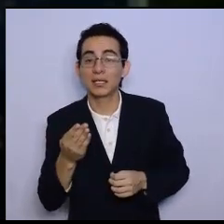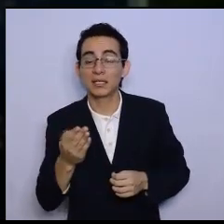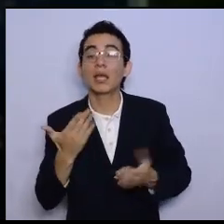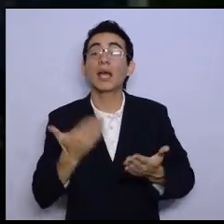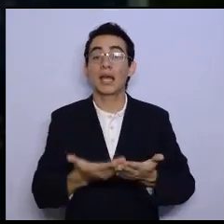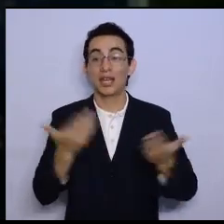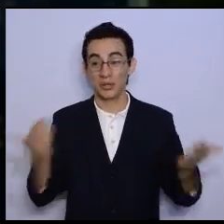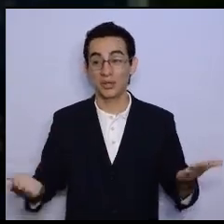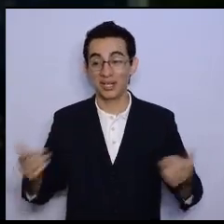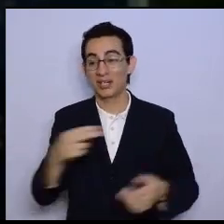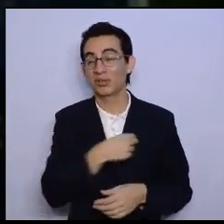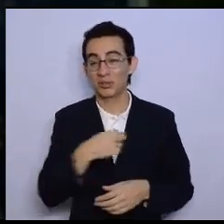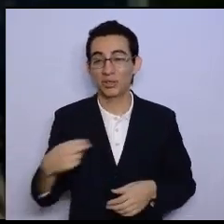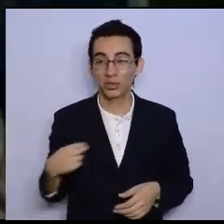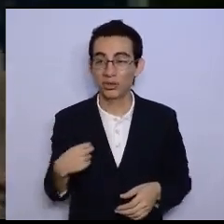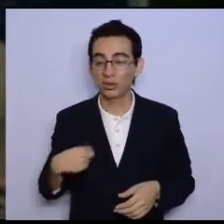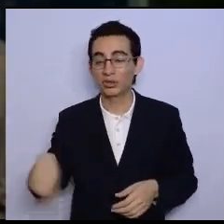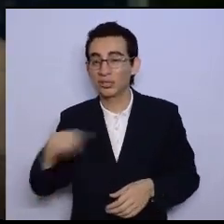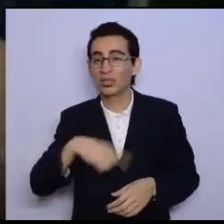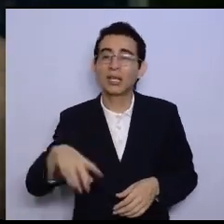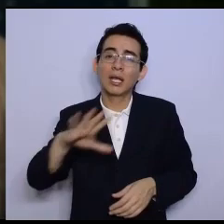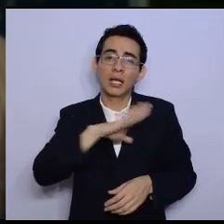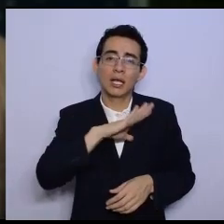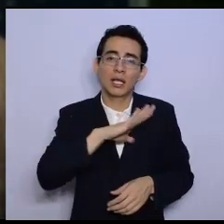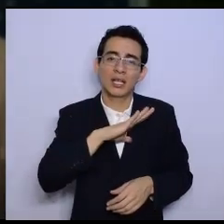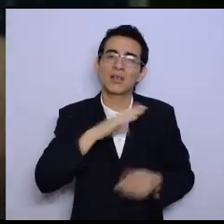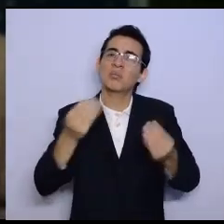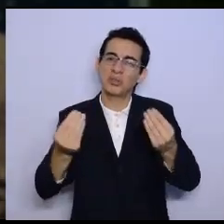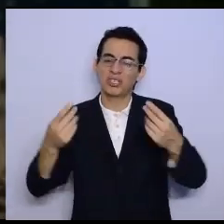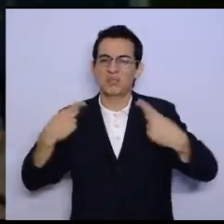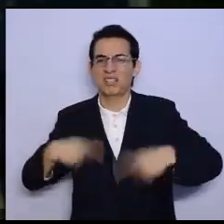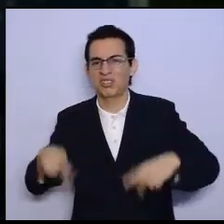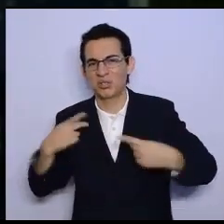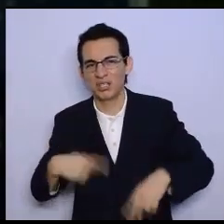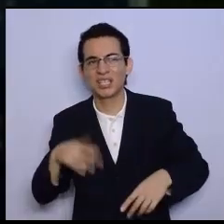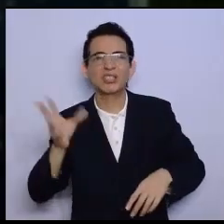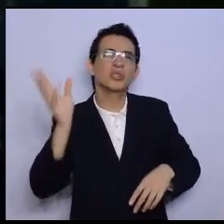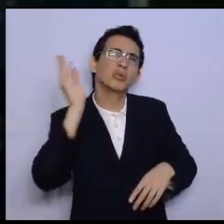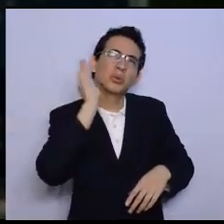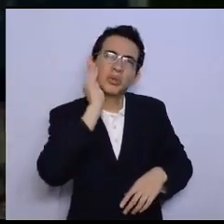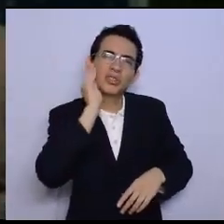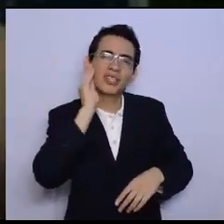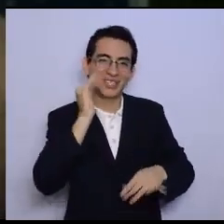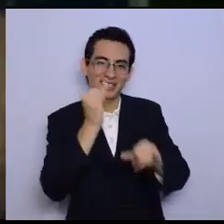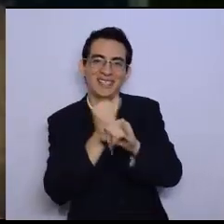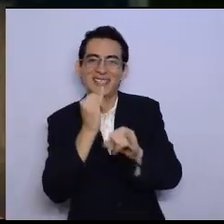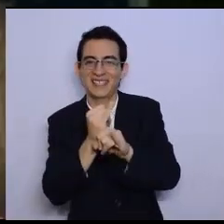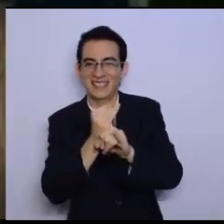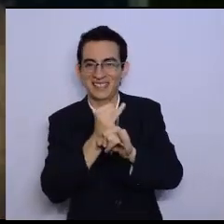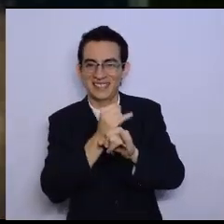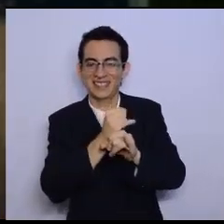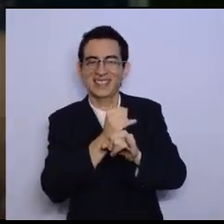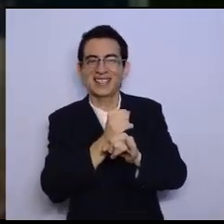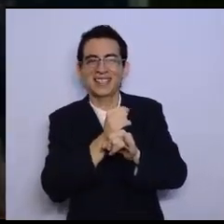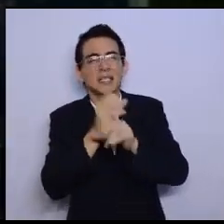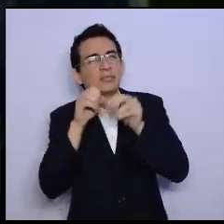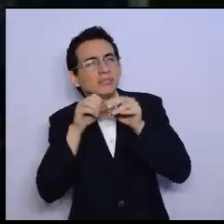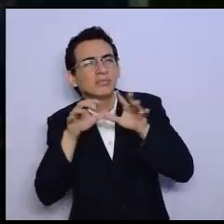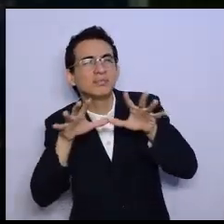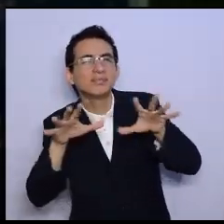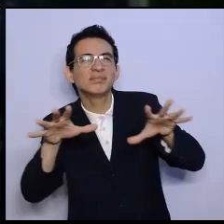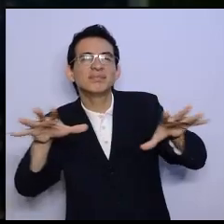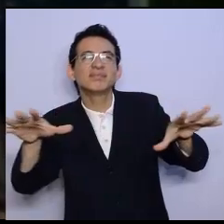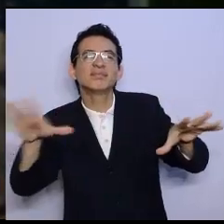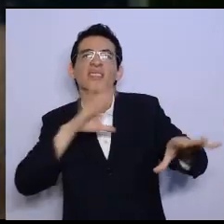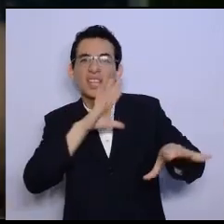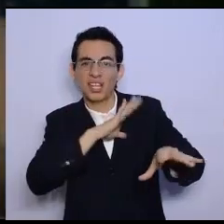Ahora mismo, en estos momentos, sin duda que habrá gente aquí o que nos escucha en internet que está pasando por un